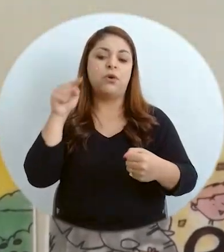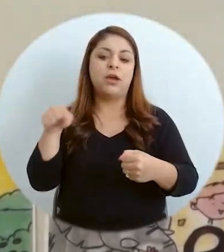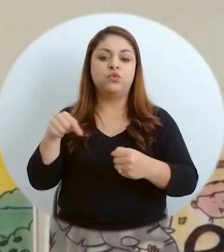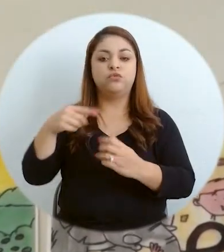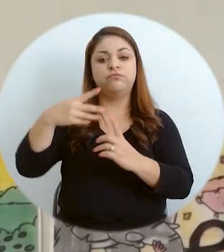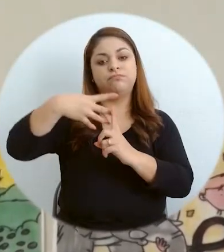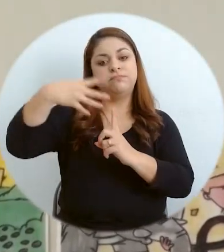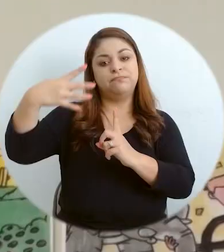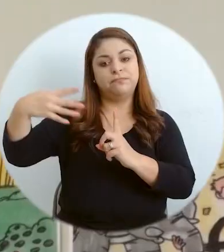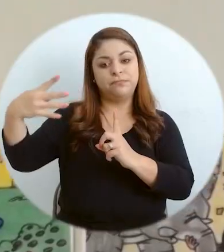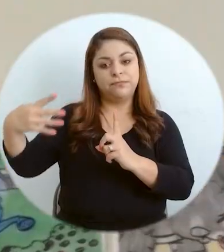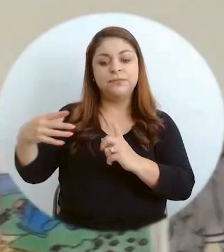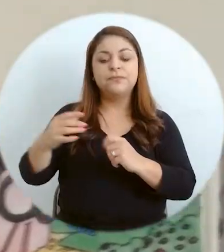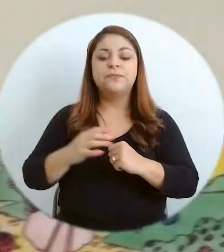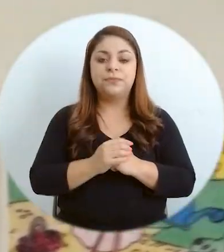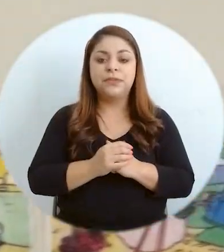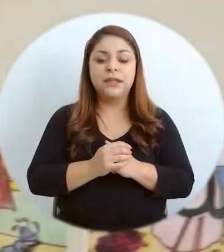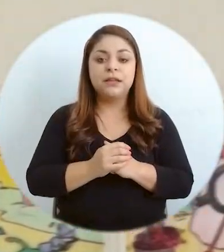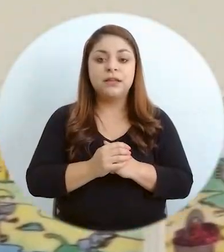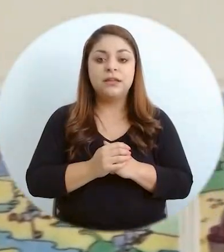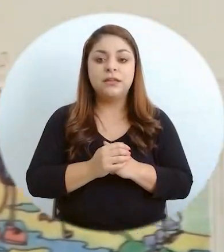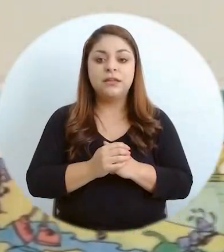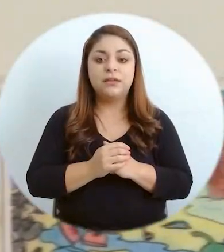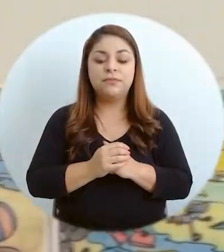Y contrario a más bien